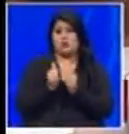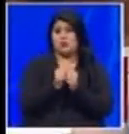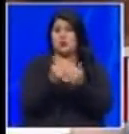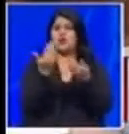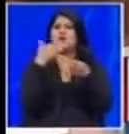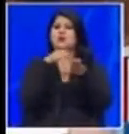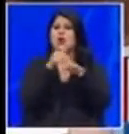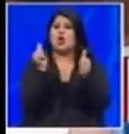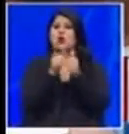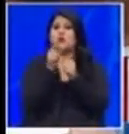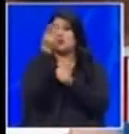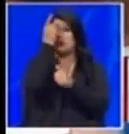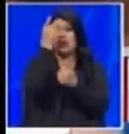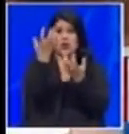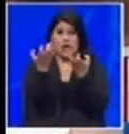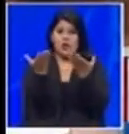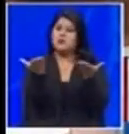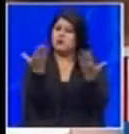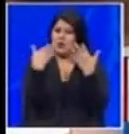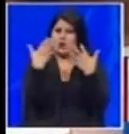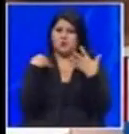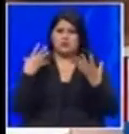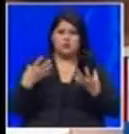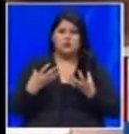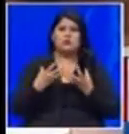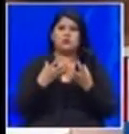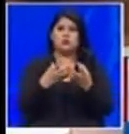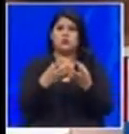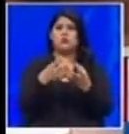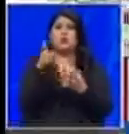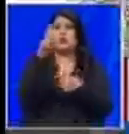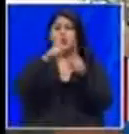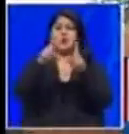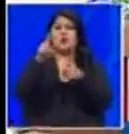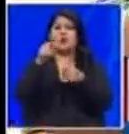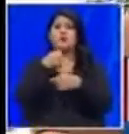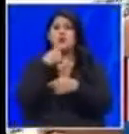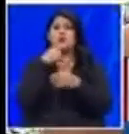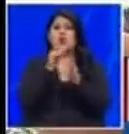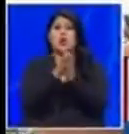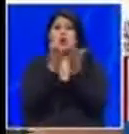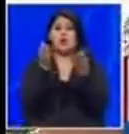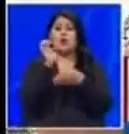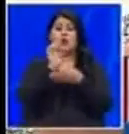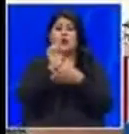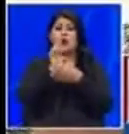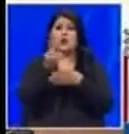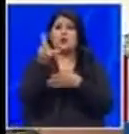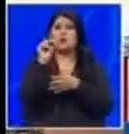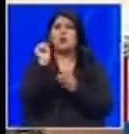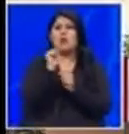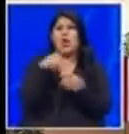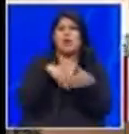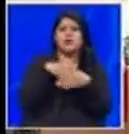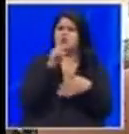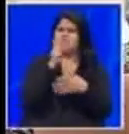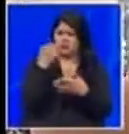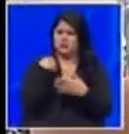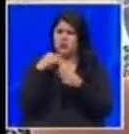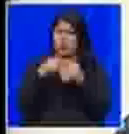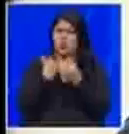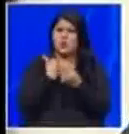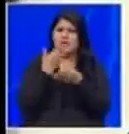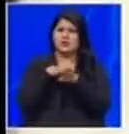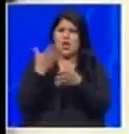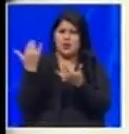respaldo a los colegas periodistas ecuatorianos que no se sientan amenazados. Fernando del Rincón, periodista de la cadena internacional